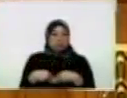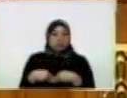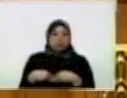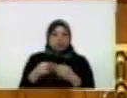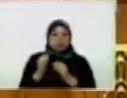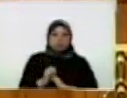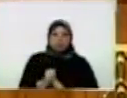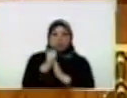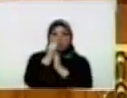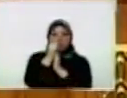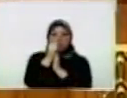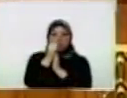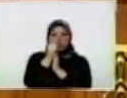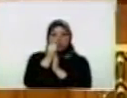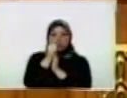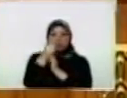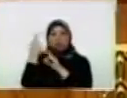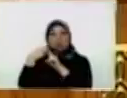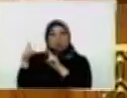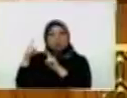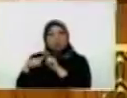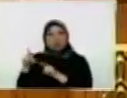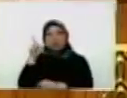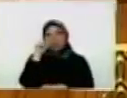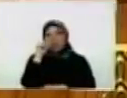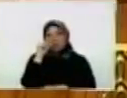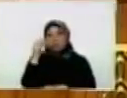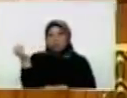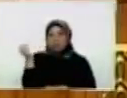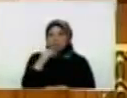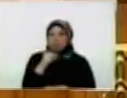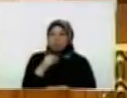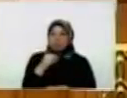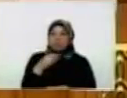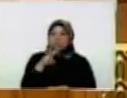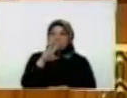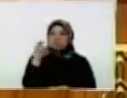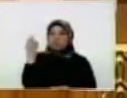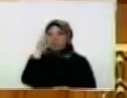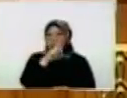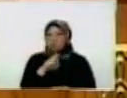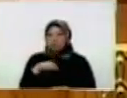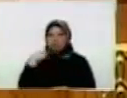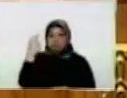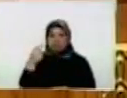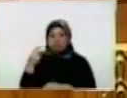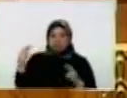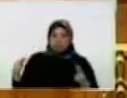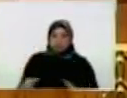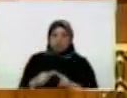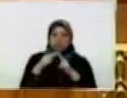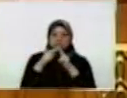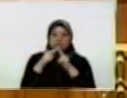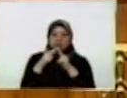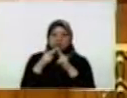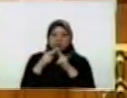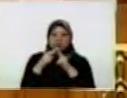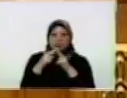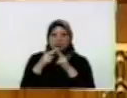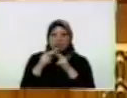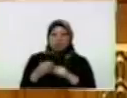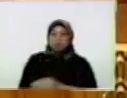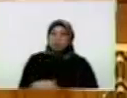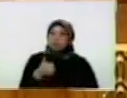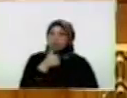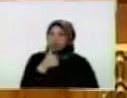lideraba Boves y muchos otros hombres más. 100 años más tarde encontramos a Cipriano Castro, quien